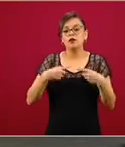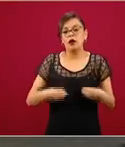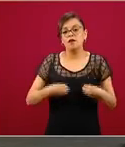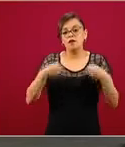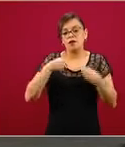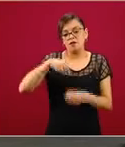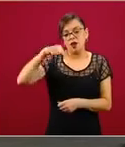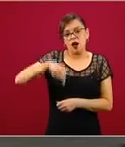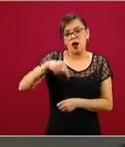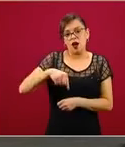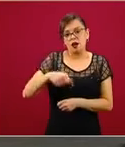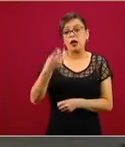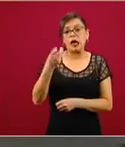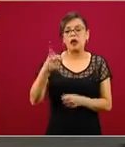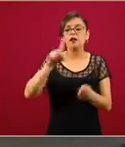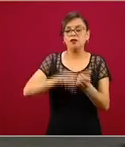mexicana.